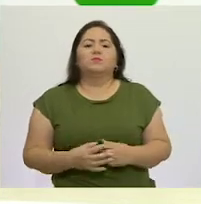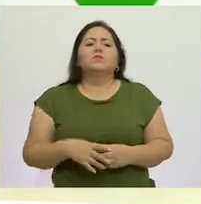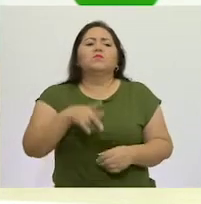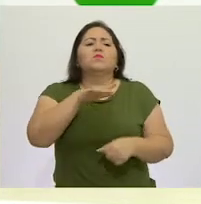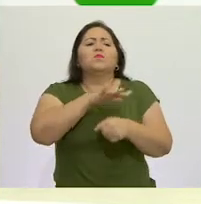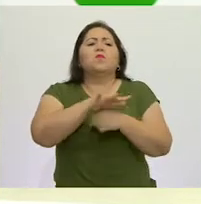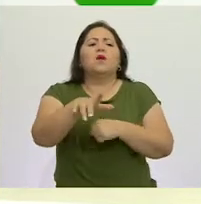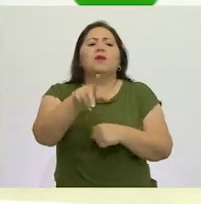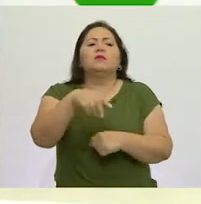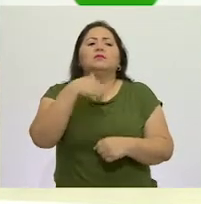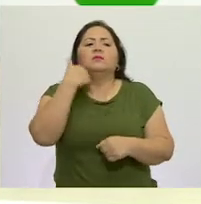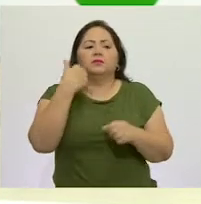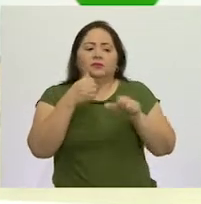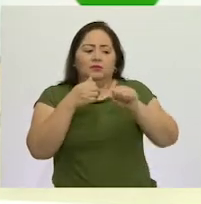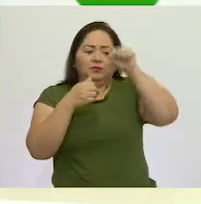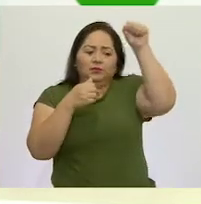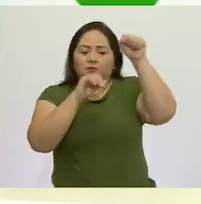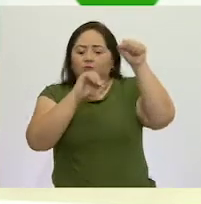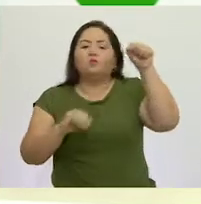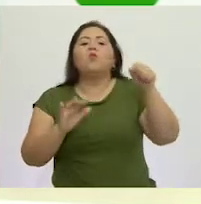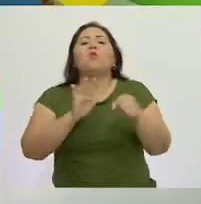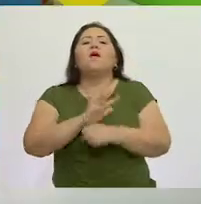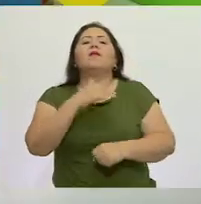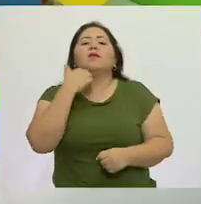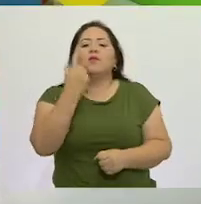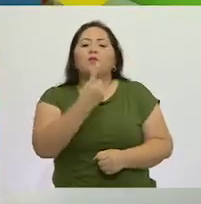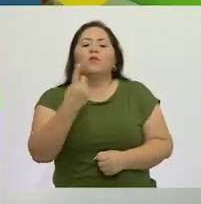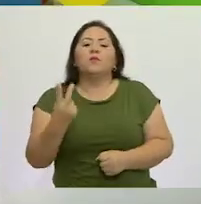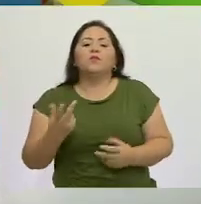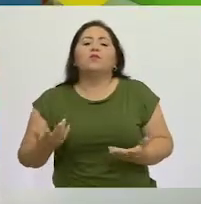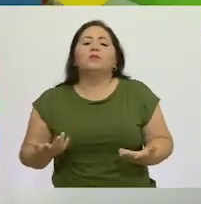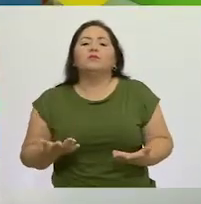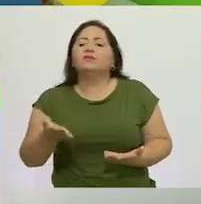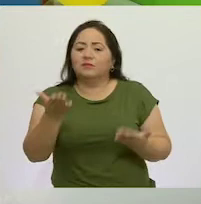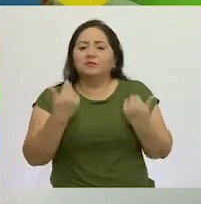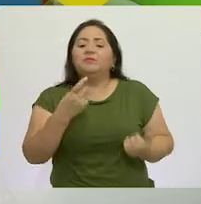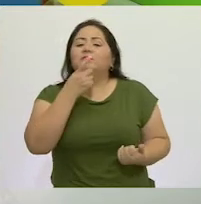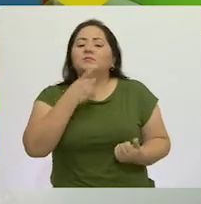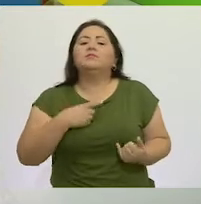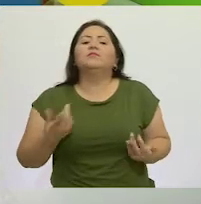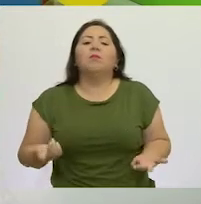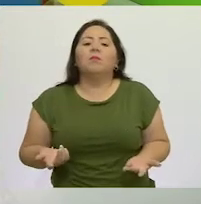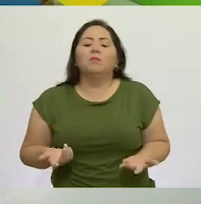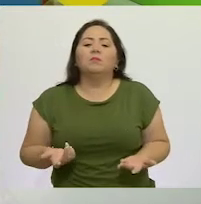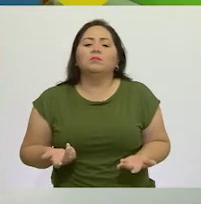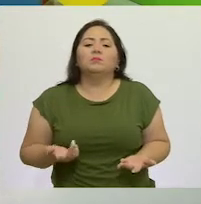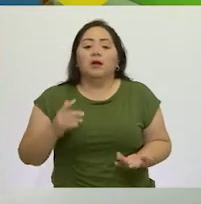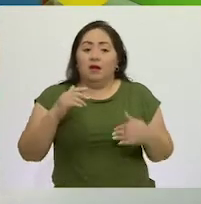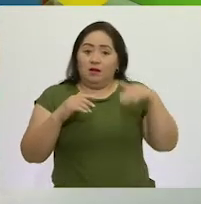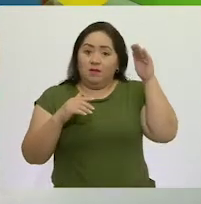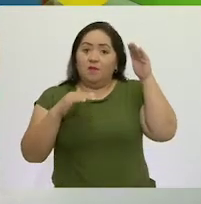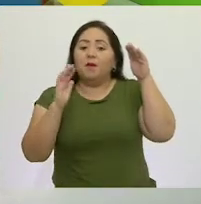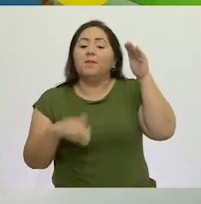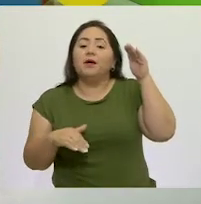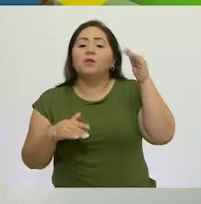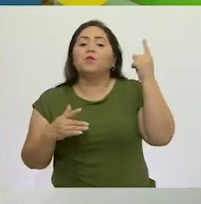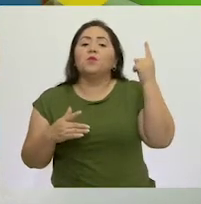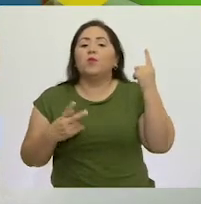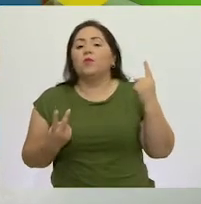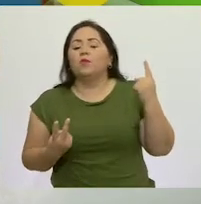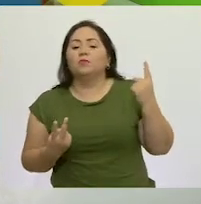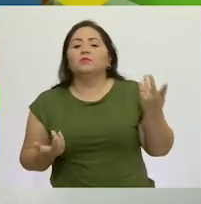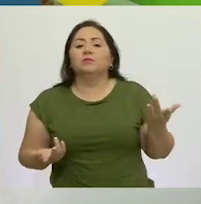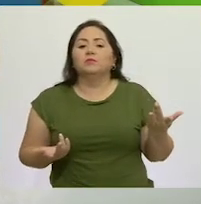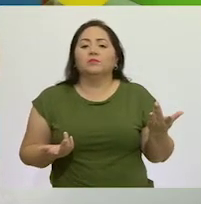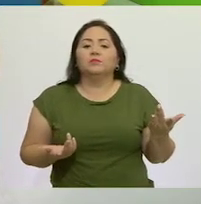¿Cuál ventana quieres abrir primero? A ver, díganme, ¿cuál eligen? ¿Arriba? ¿Abajo? ¿Uno?